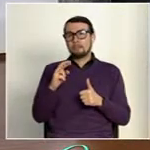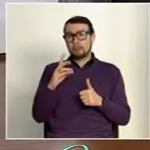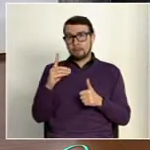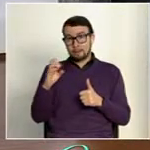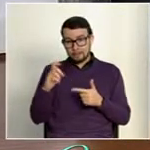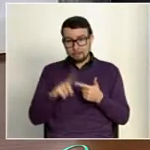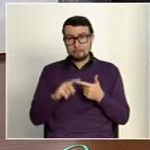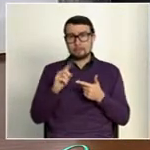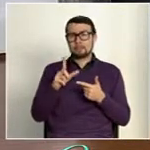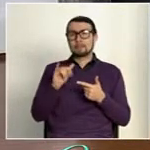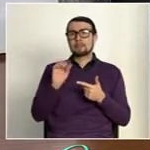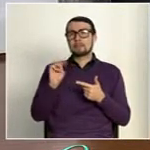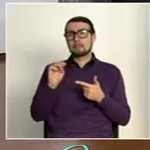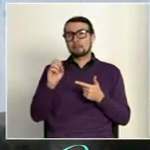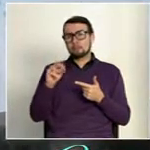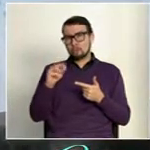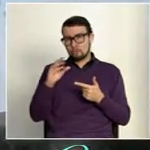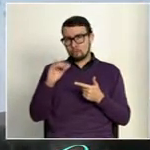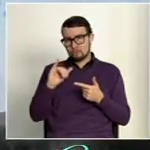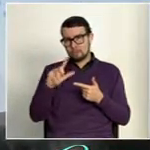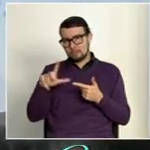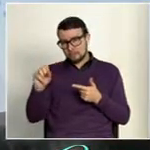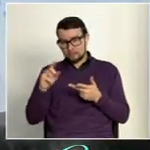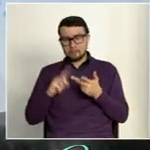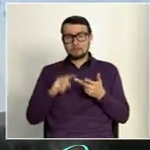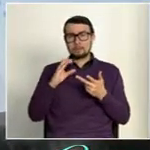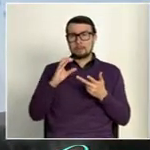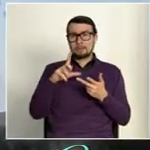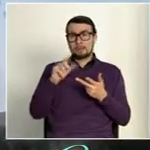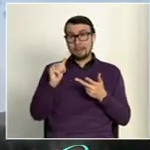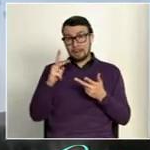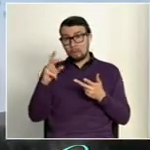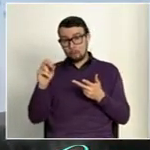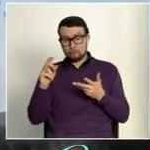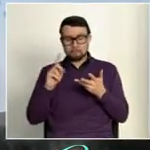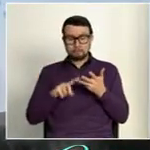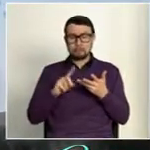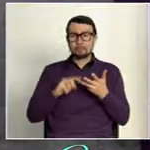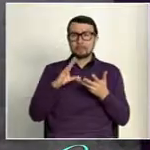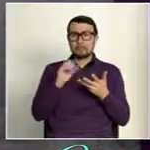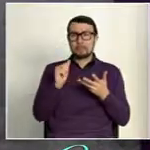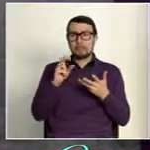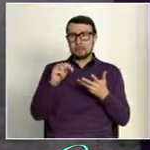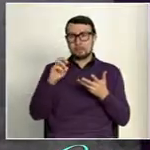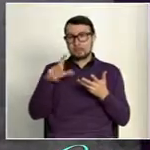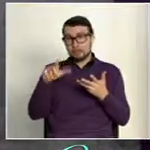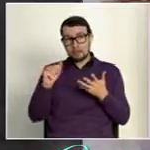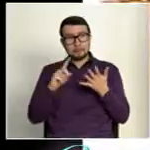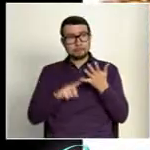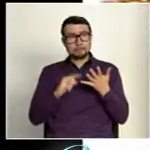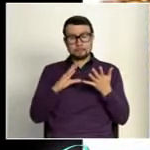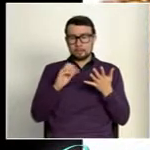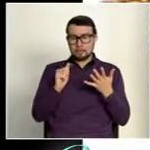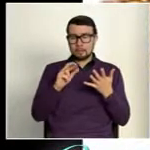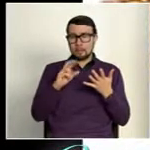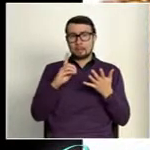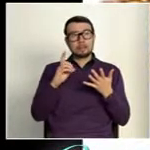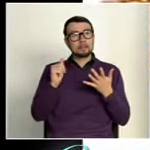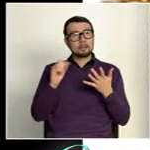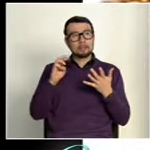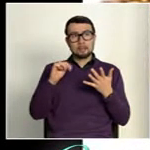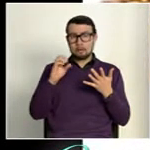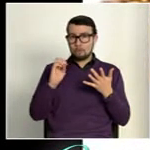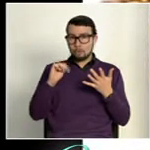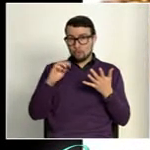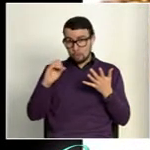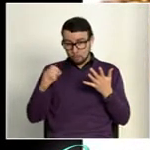limoncillo, clavo de olor, canela, cardamomo, y tenemos la